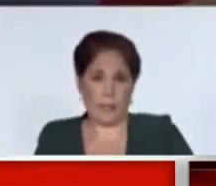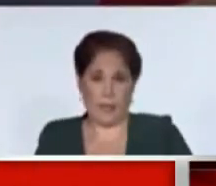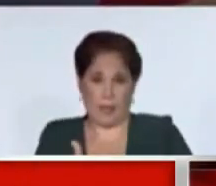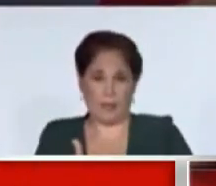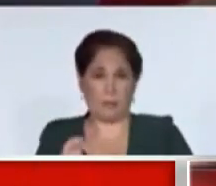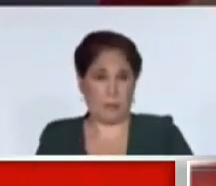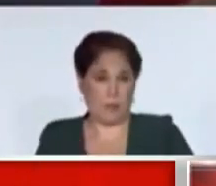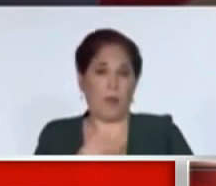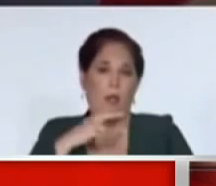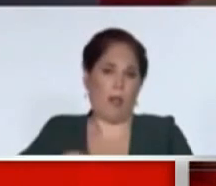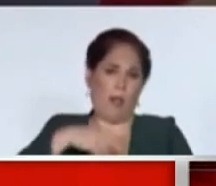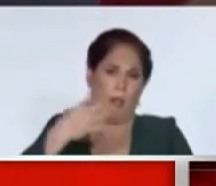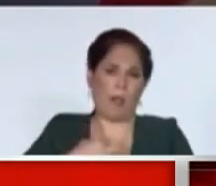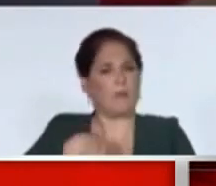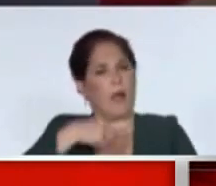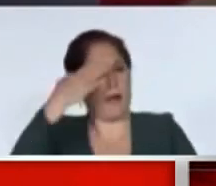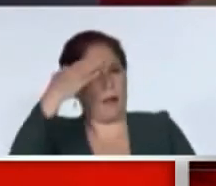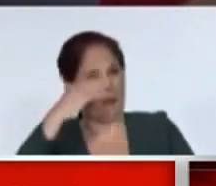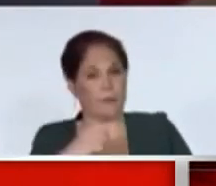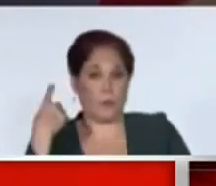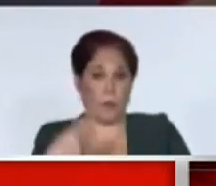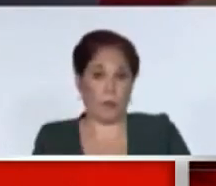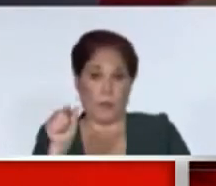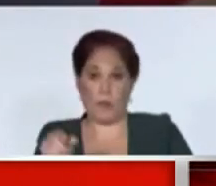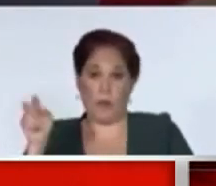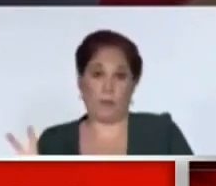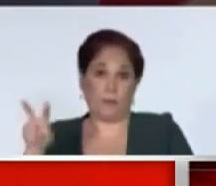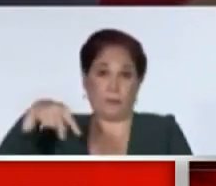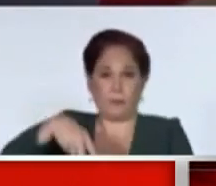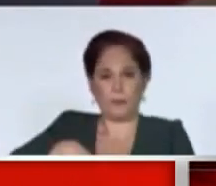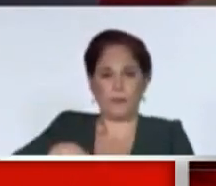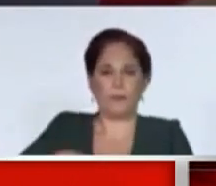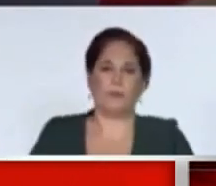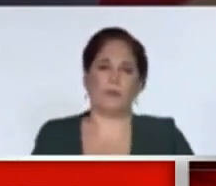Exteriores Roberto Álvarez, el administrativo de la presidencia José Ignacio